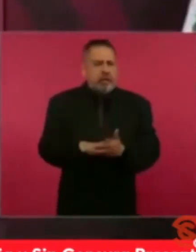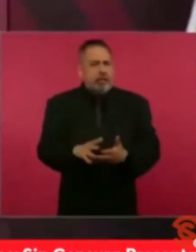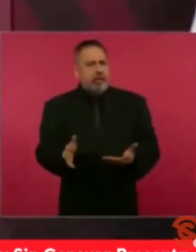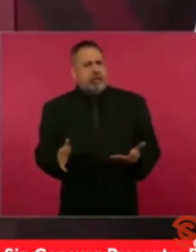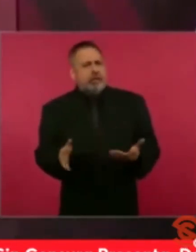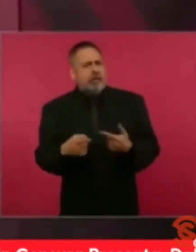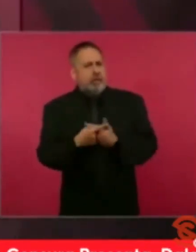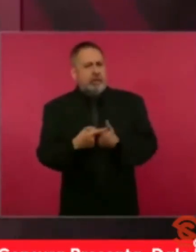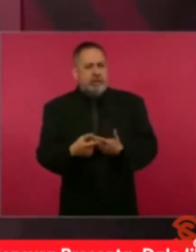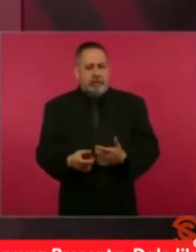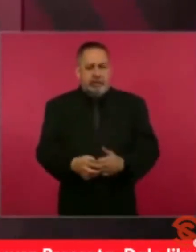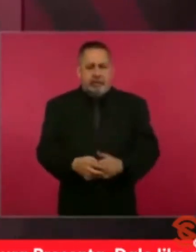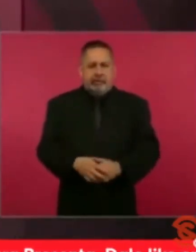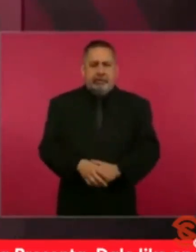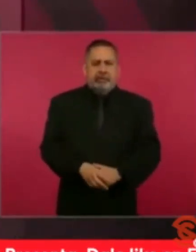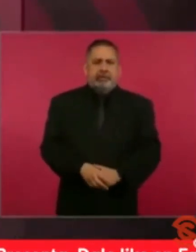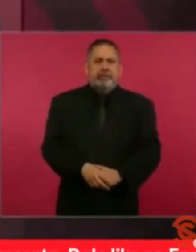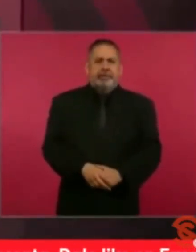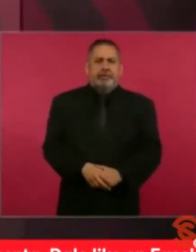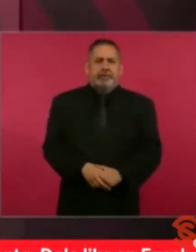principio.